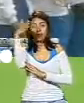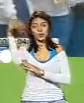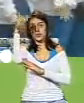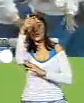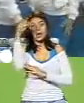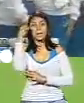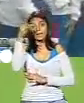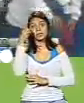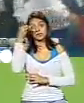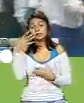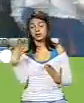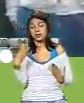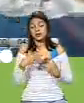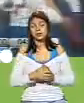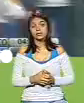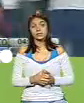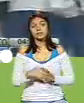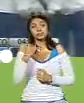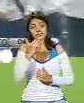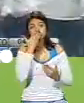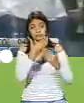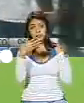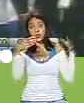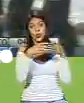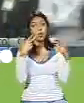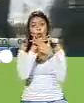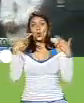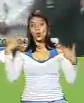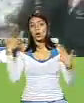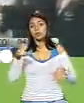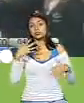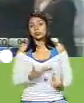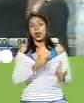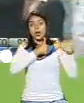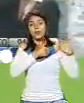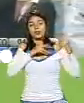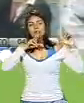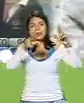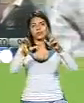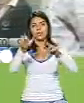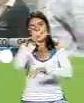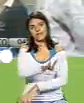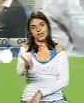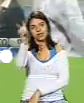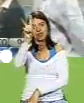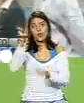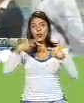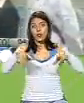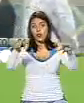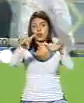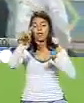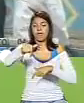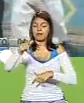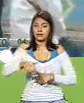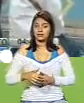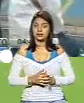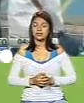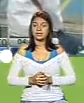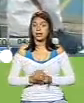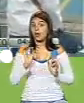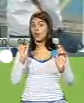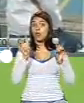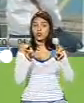que tenemos al frente un gran compromiso que responderle al país, en unas instalaciones de